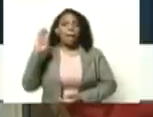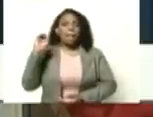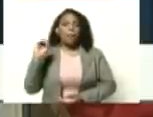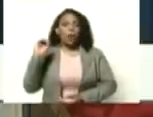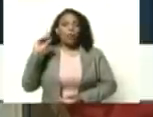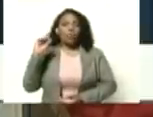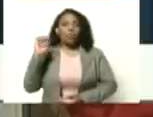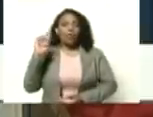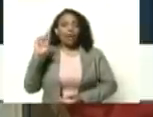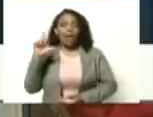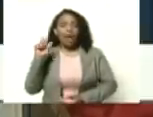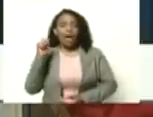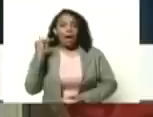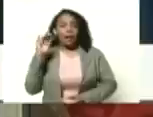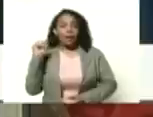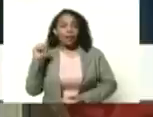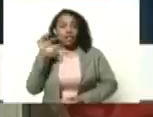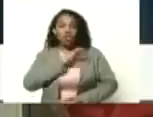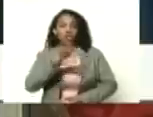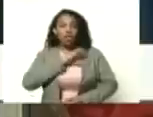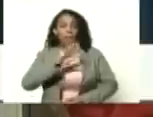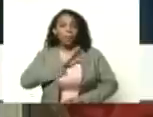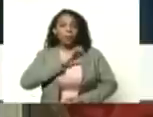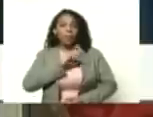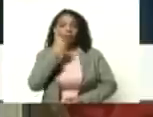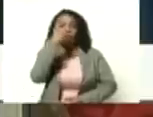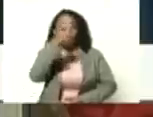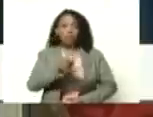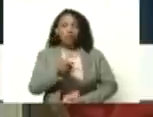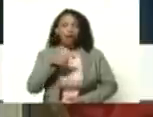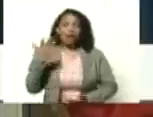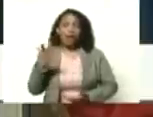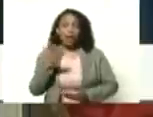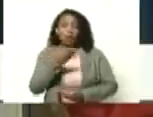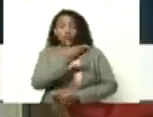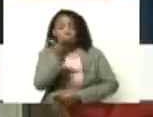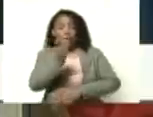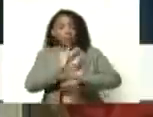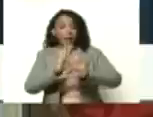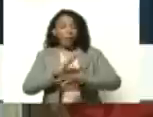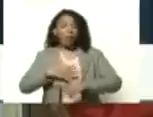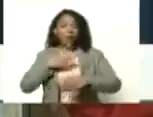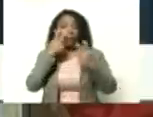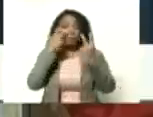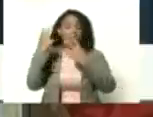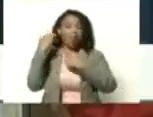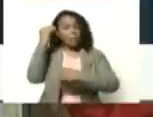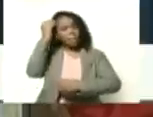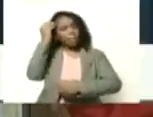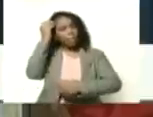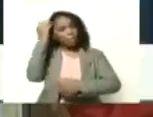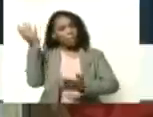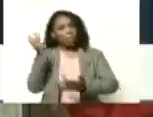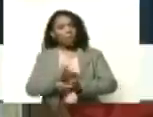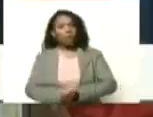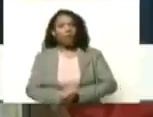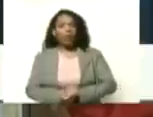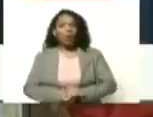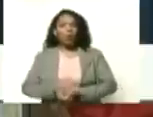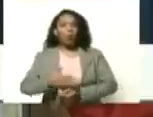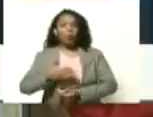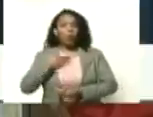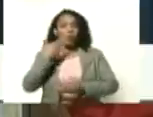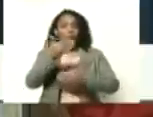la sociopatía propia de alguien que como ya ustedes podrán estar imaginando se pudiera estar